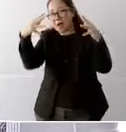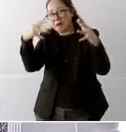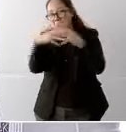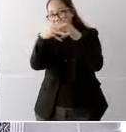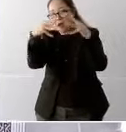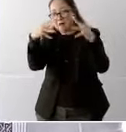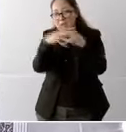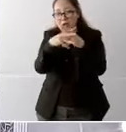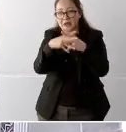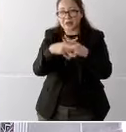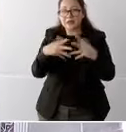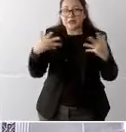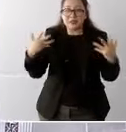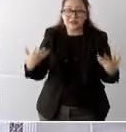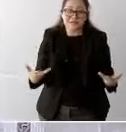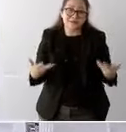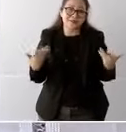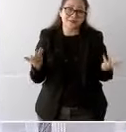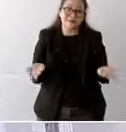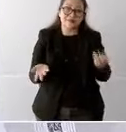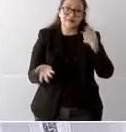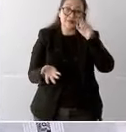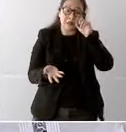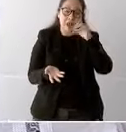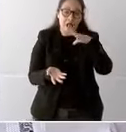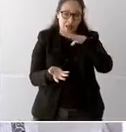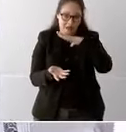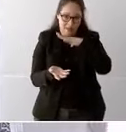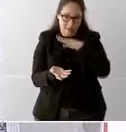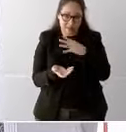el precio del gas en Europa